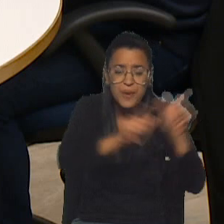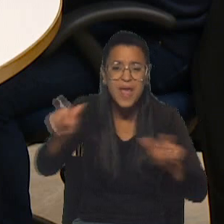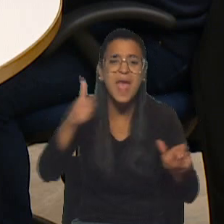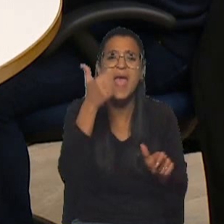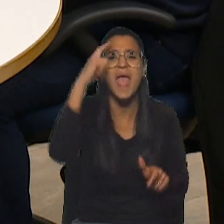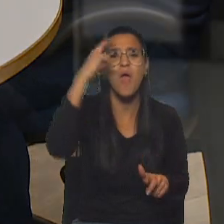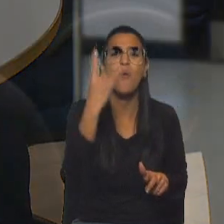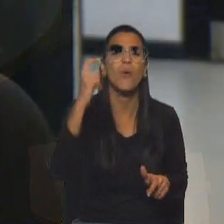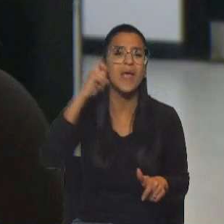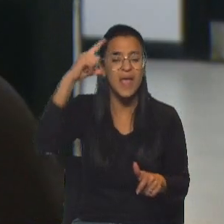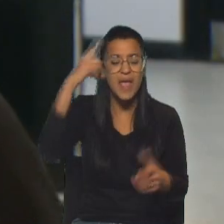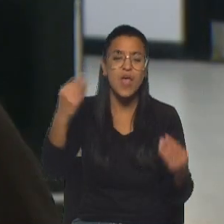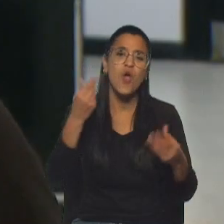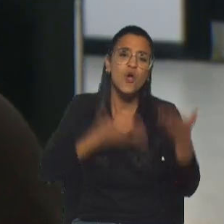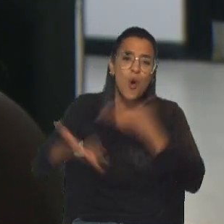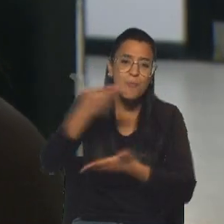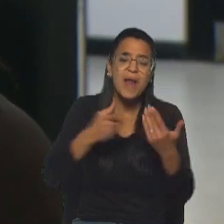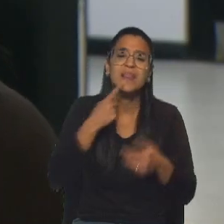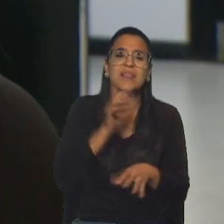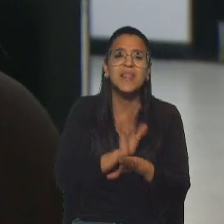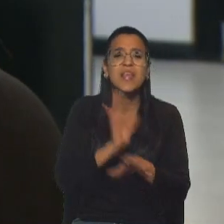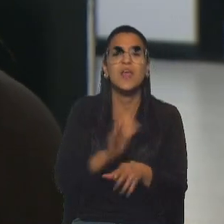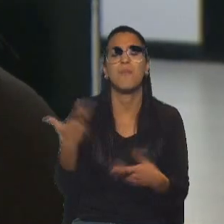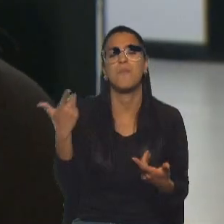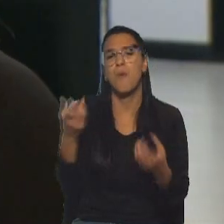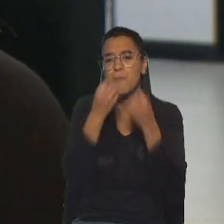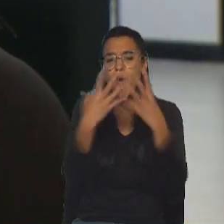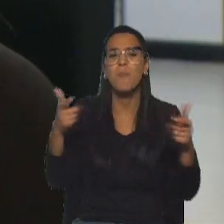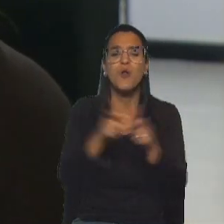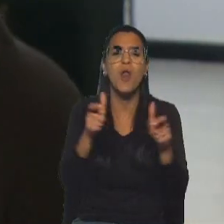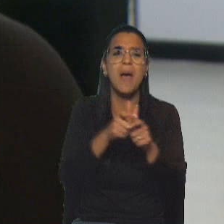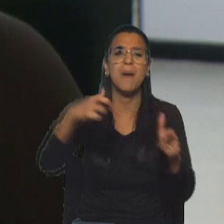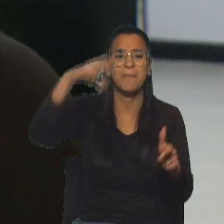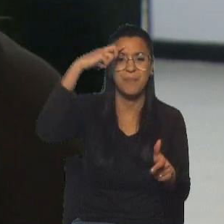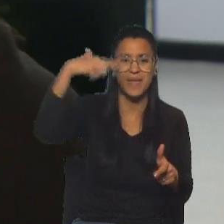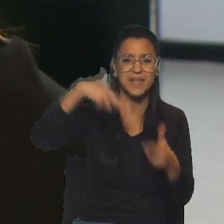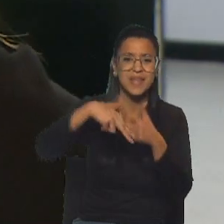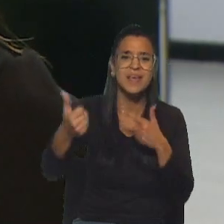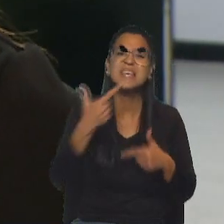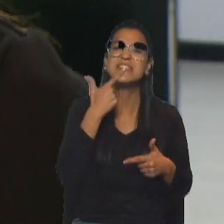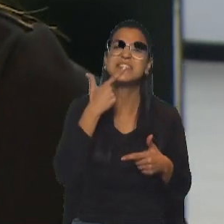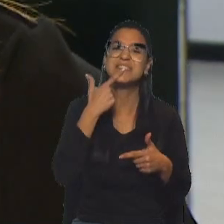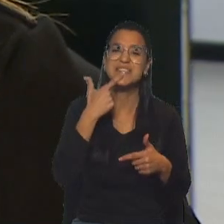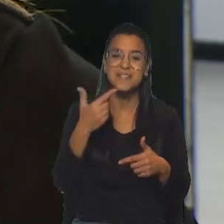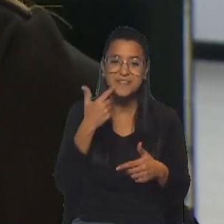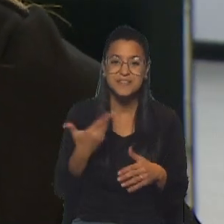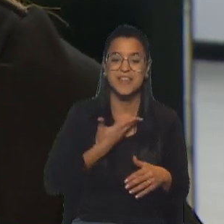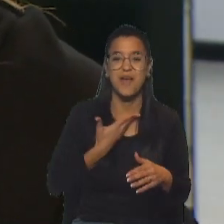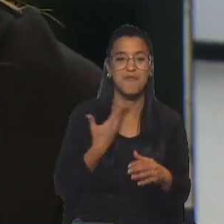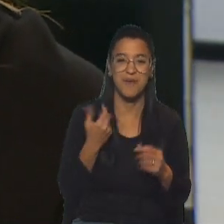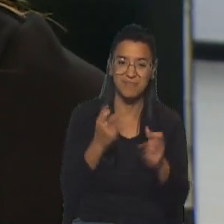que además hemos compartido unos años en la Peña de Morphy maravillosos, se me pega la